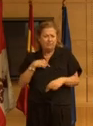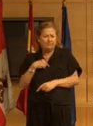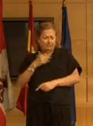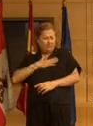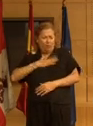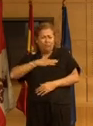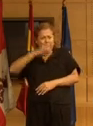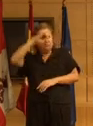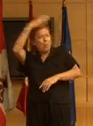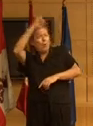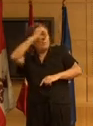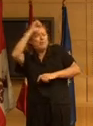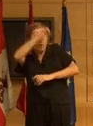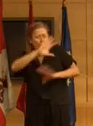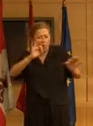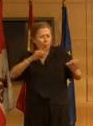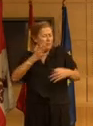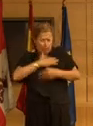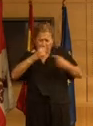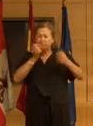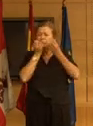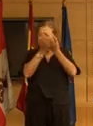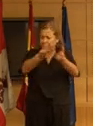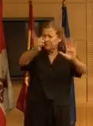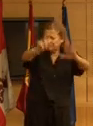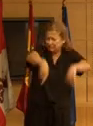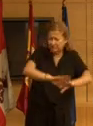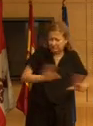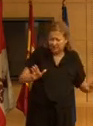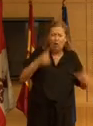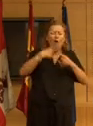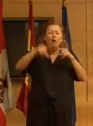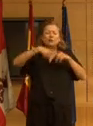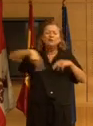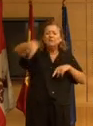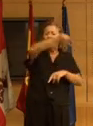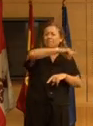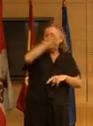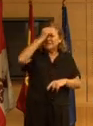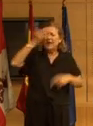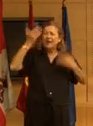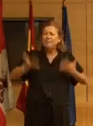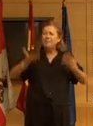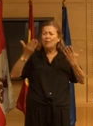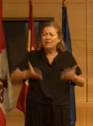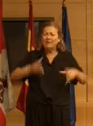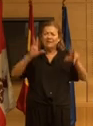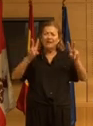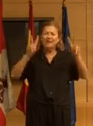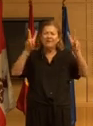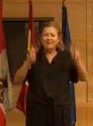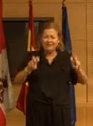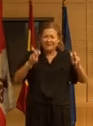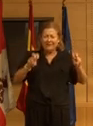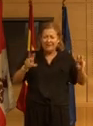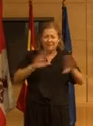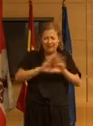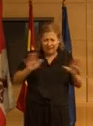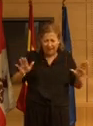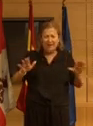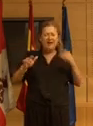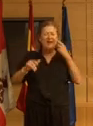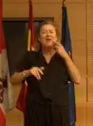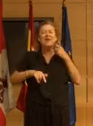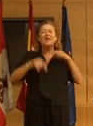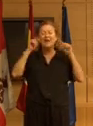queráis, vuestras anécdotas, cosas que vosotros consideréis que son importantes y relevantes al tema. Estamos grabando